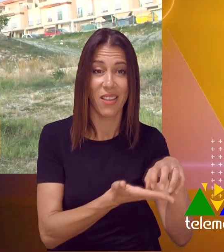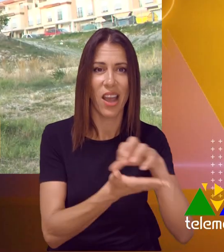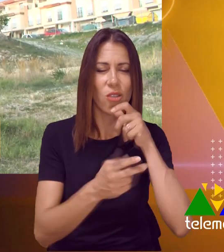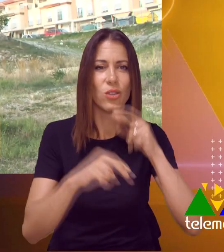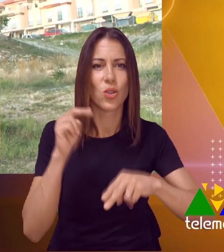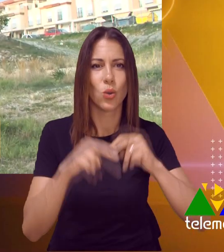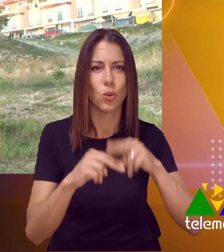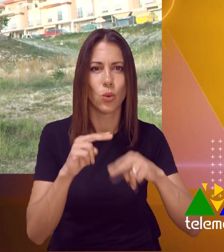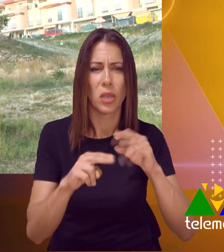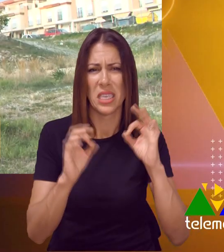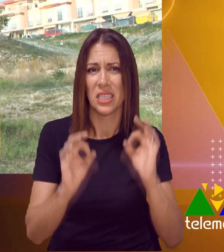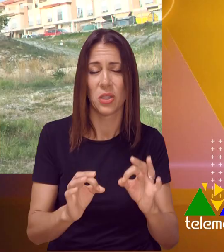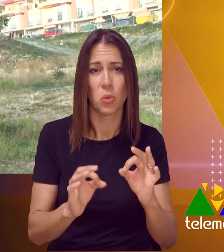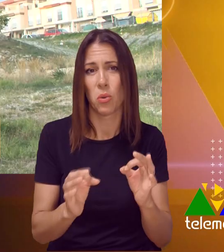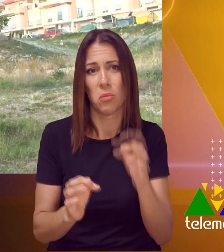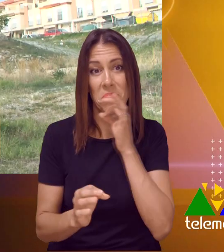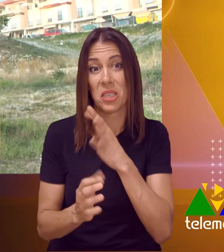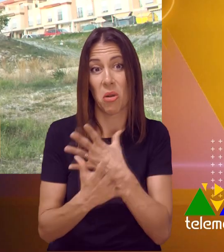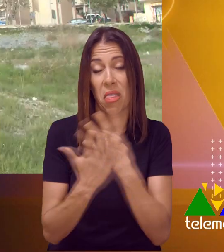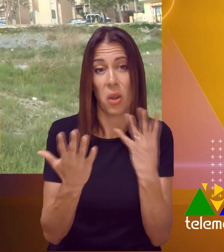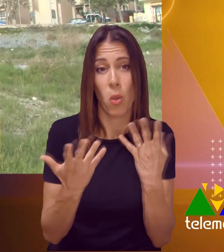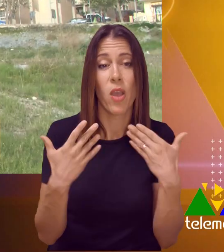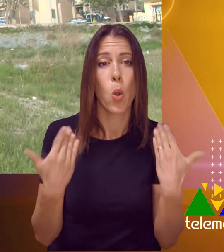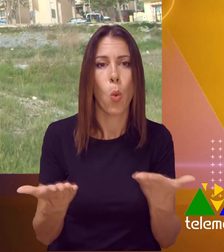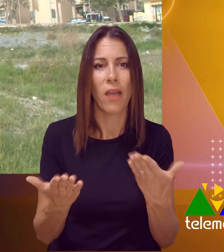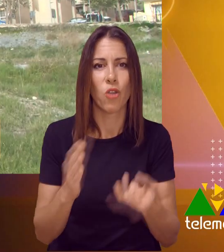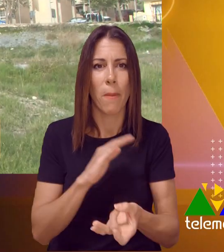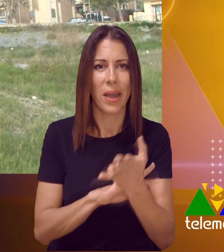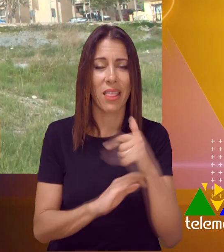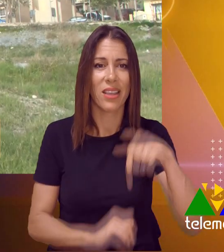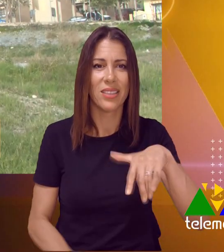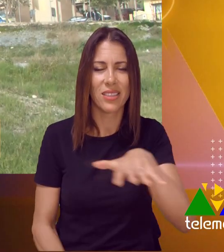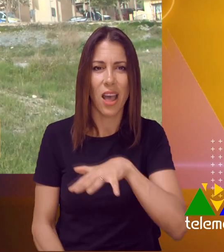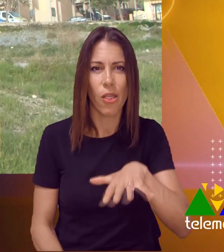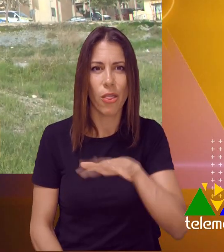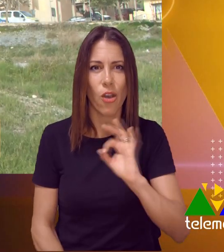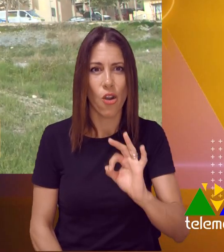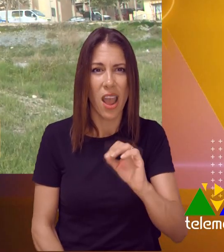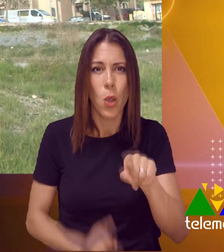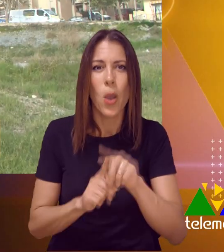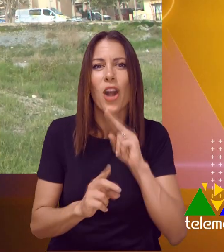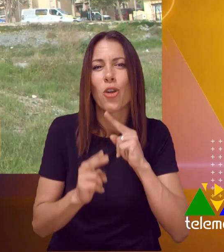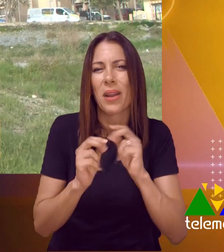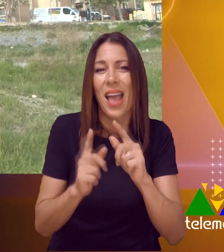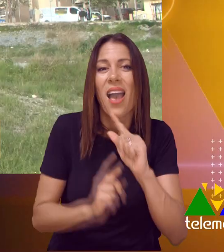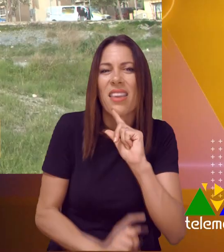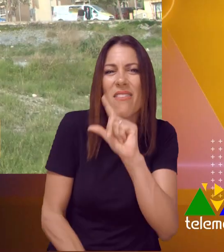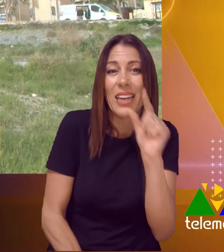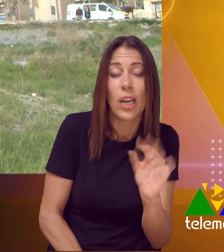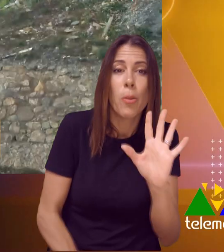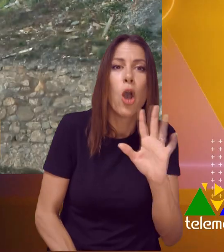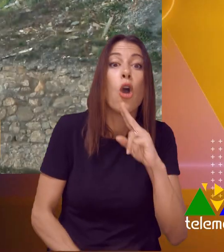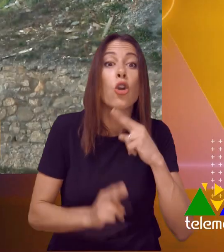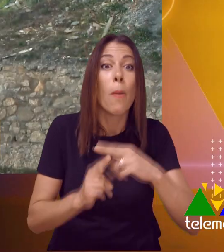construye seguramente también en el siglo XIX, cuando aparece esta zona del Gibraltarillo. El nombre